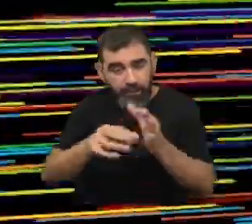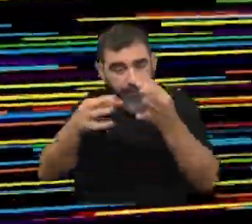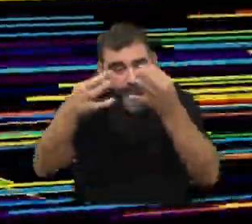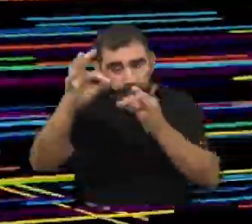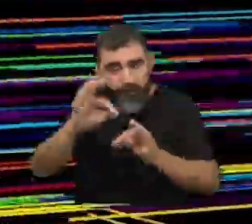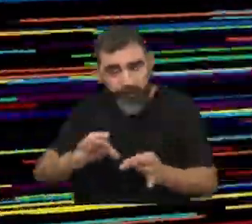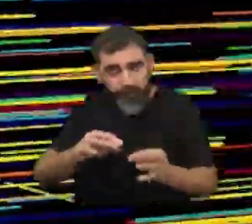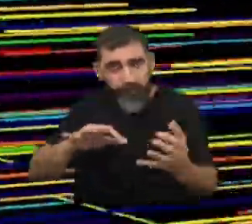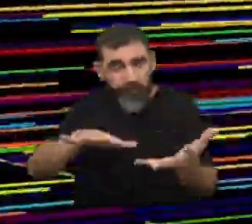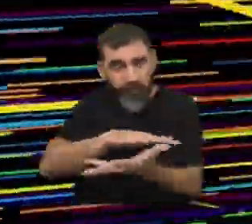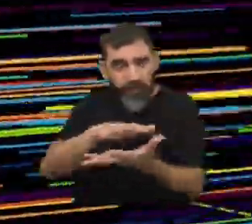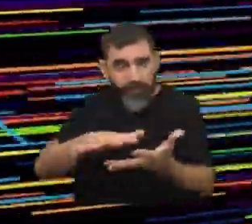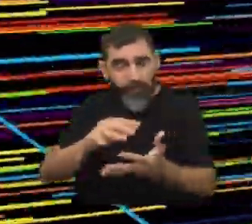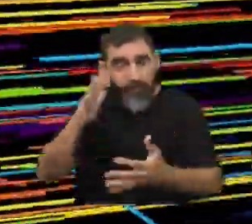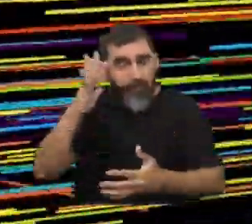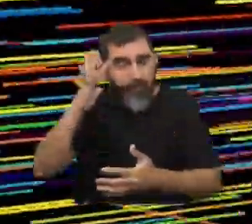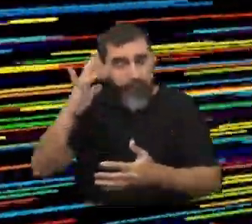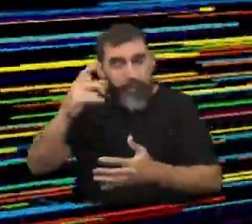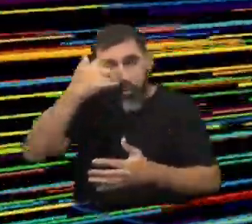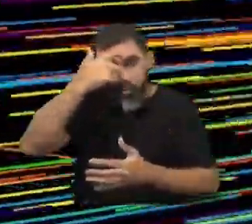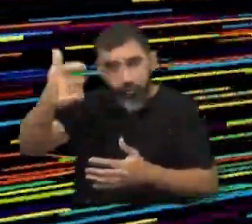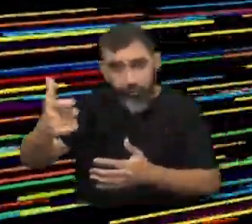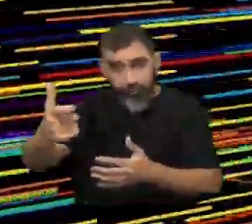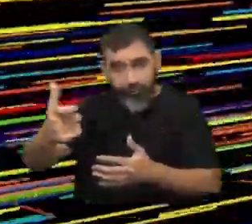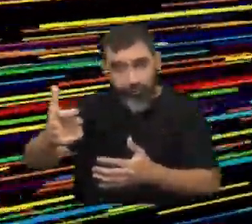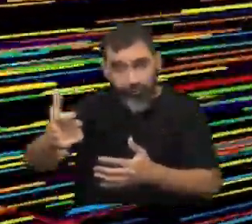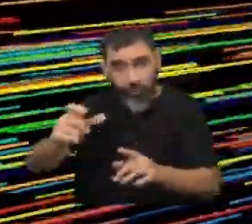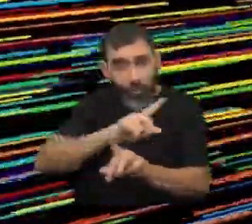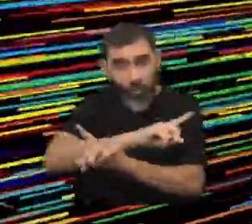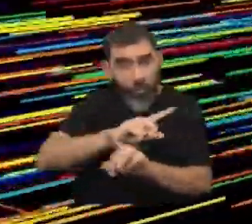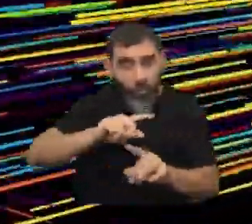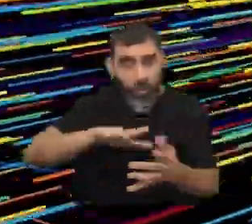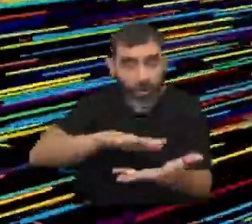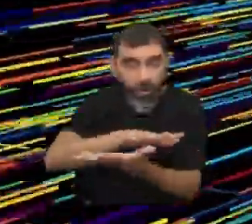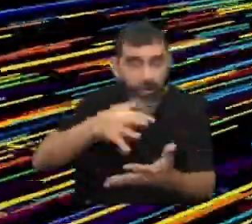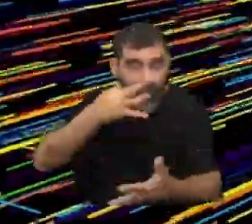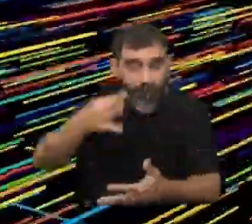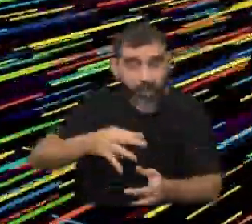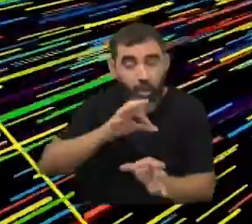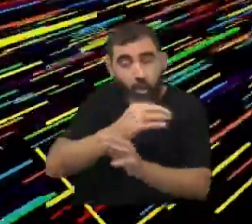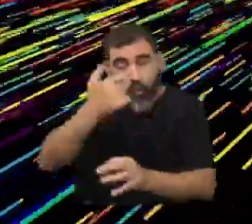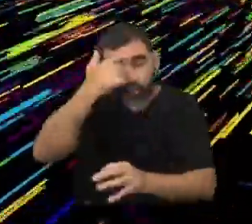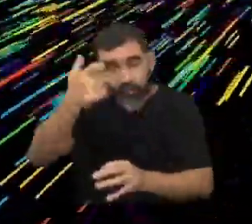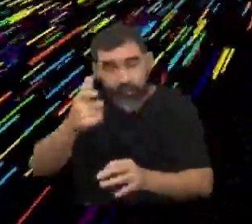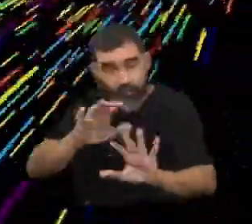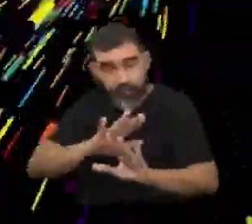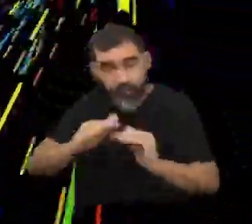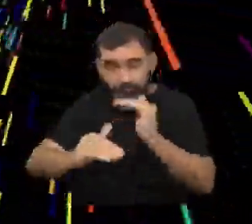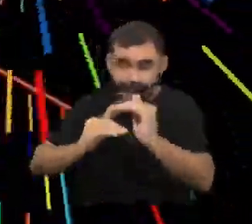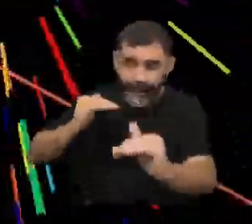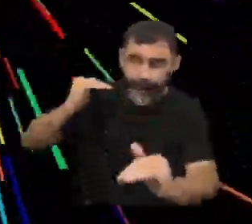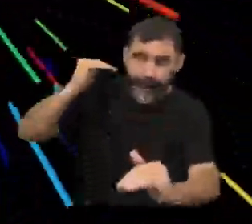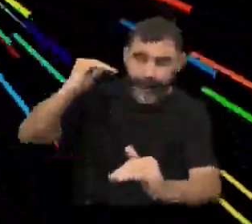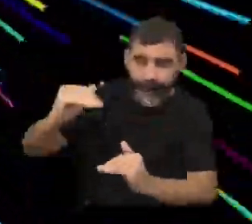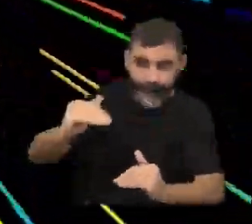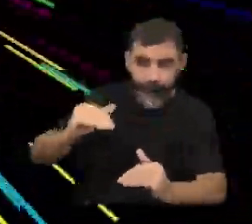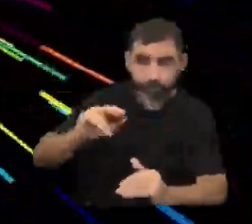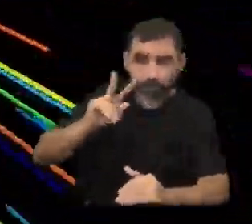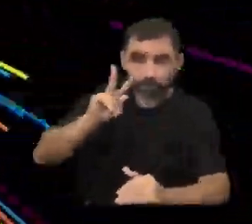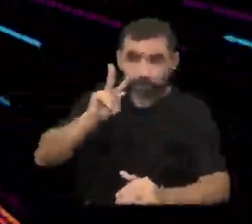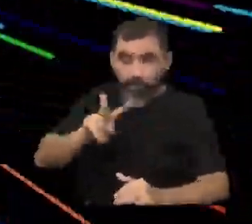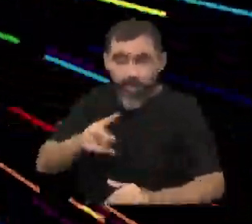de lo que acontece ahí. La filosofía de la ciencia no está ni en el plano de la realidad ni en el plano científico, sino que está por encima. Es decir, es